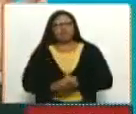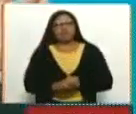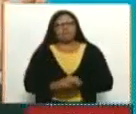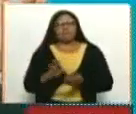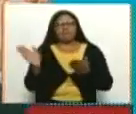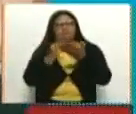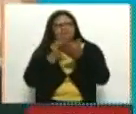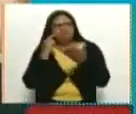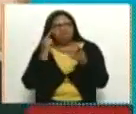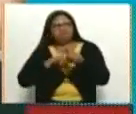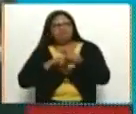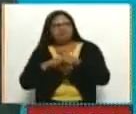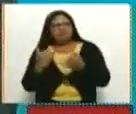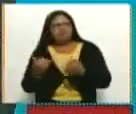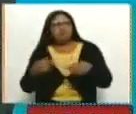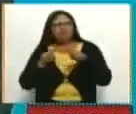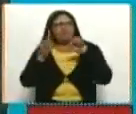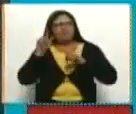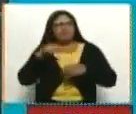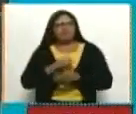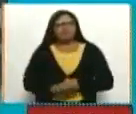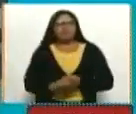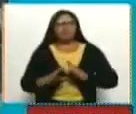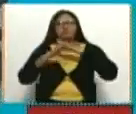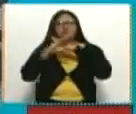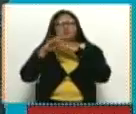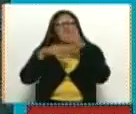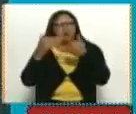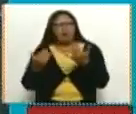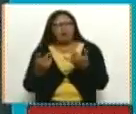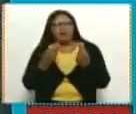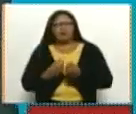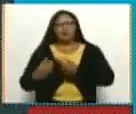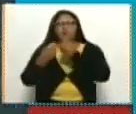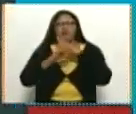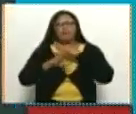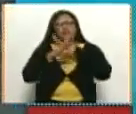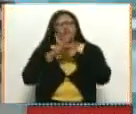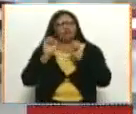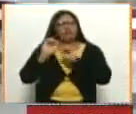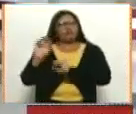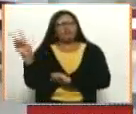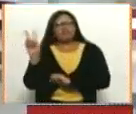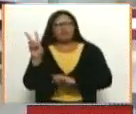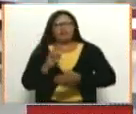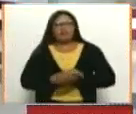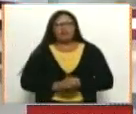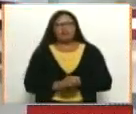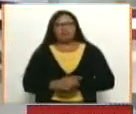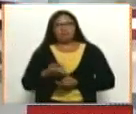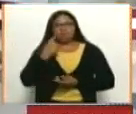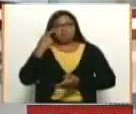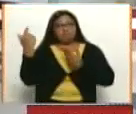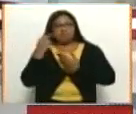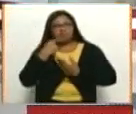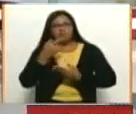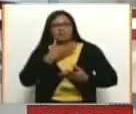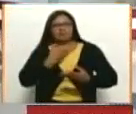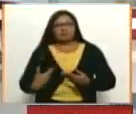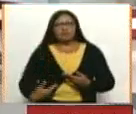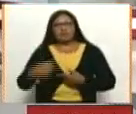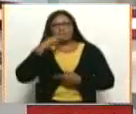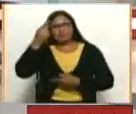este tiempo de sanciones y persecución económica y bloqueo contra Venezuela. Bueno, ahí está lo que ha dicho el jefe de Estado